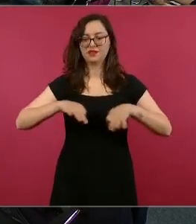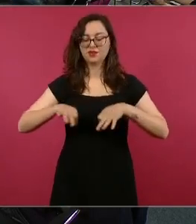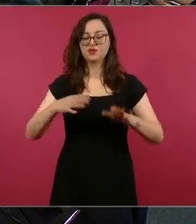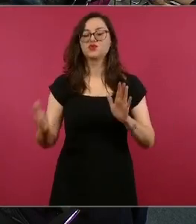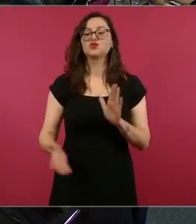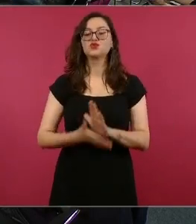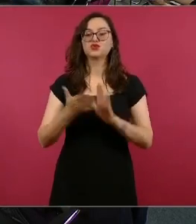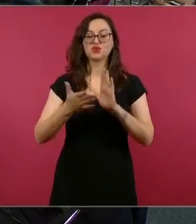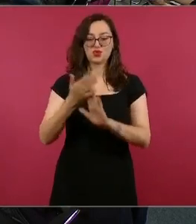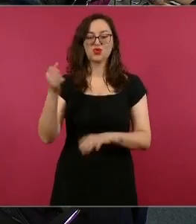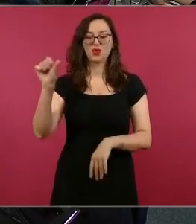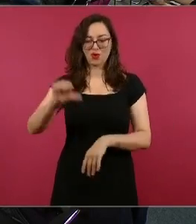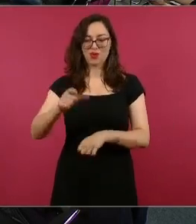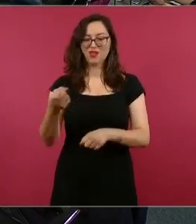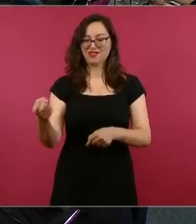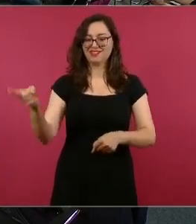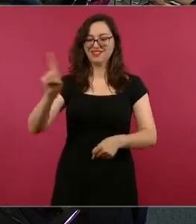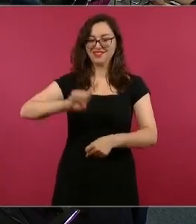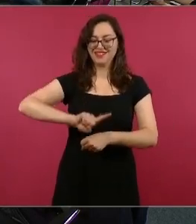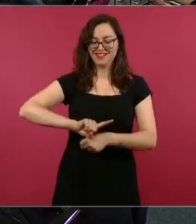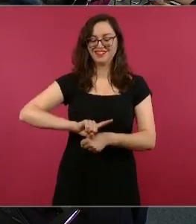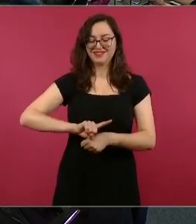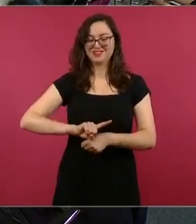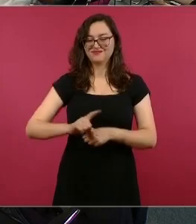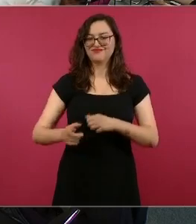hoy es su día.